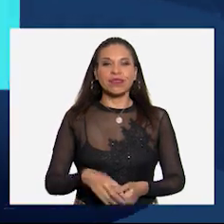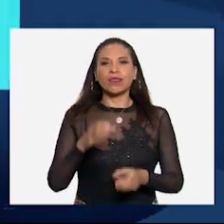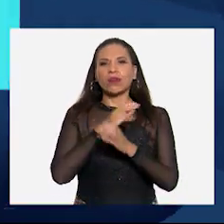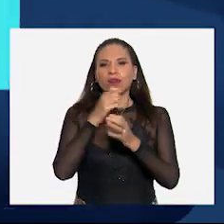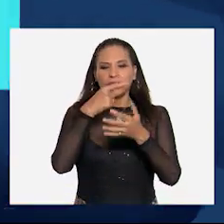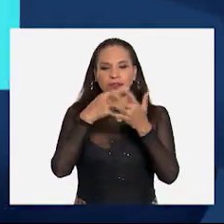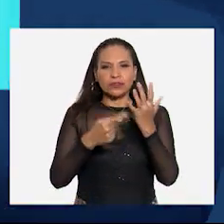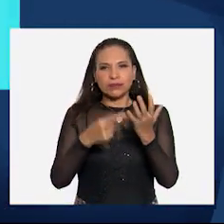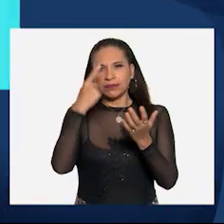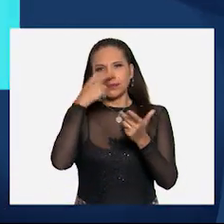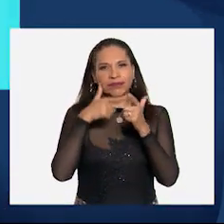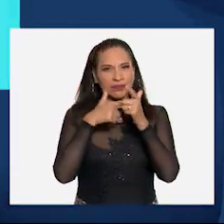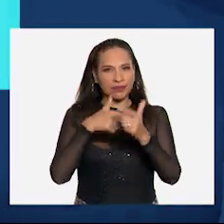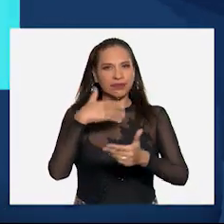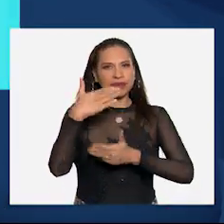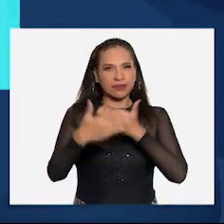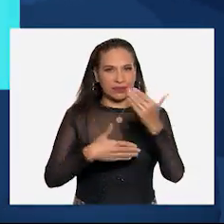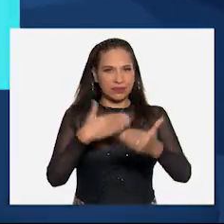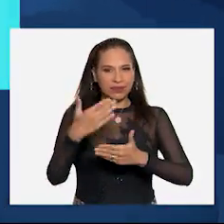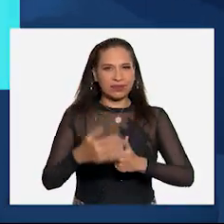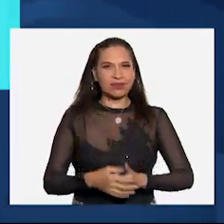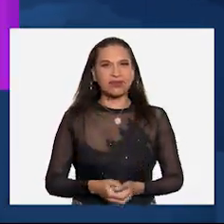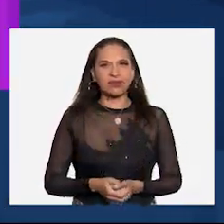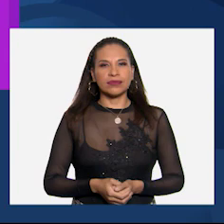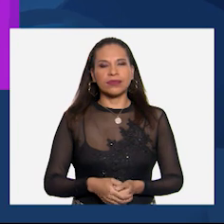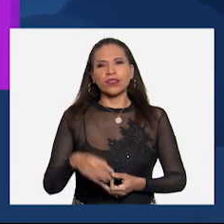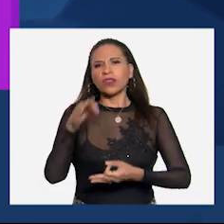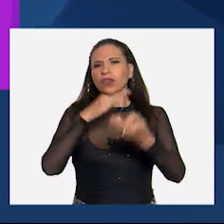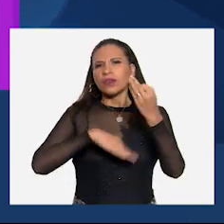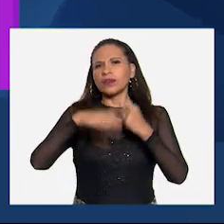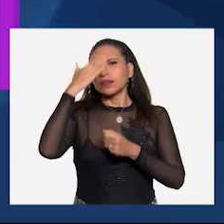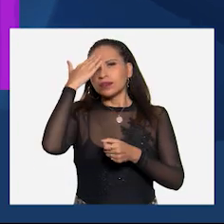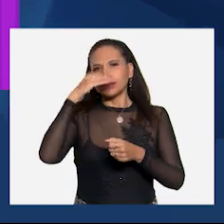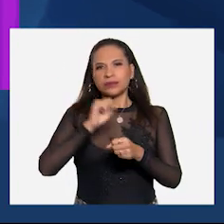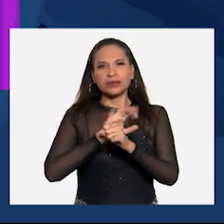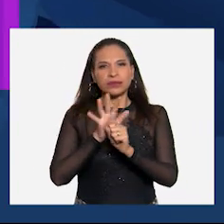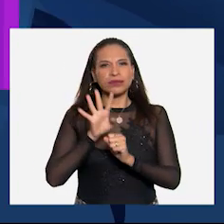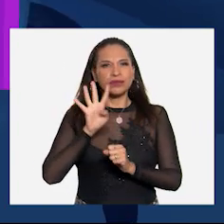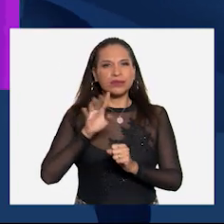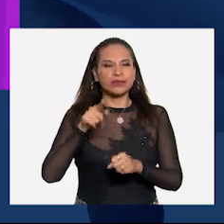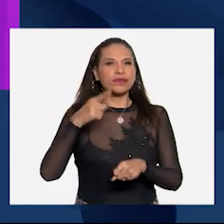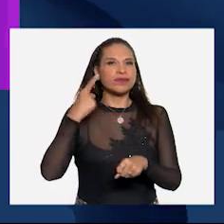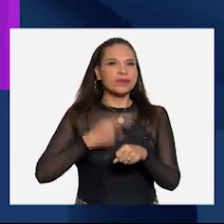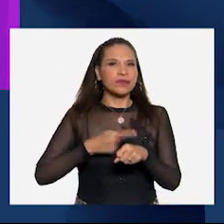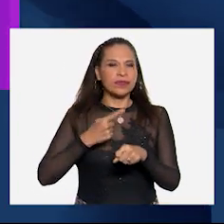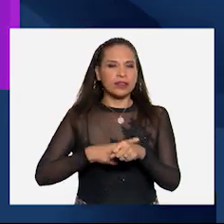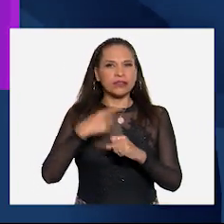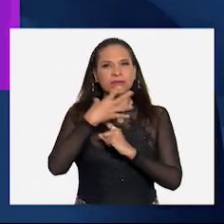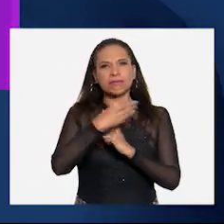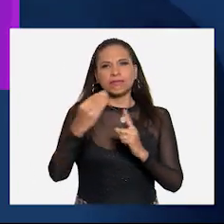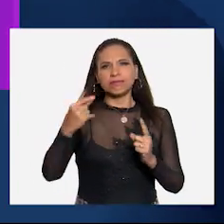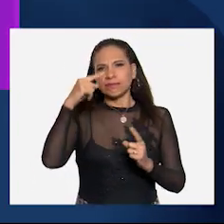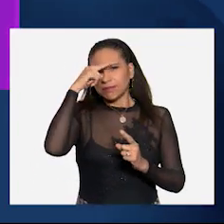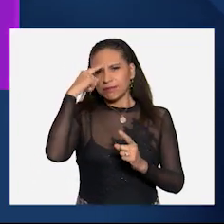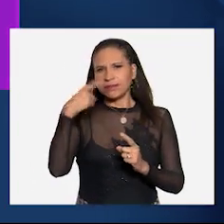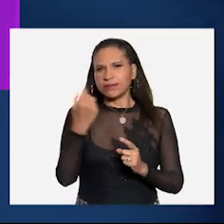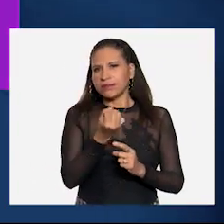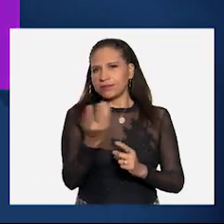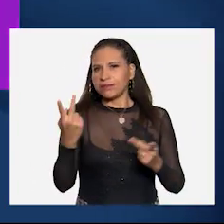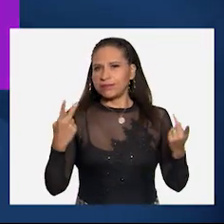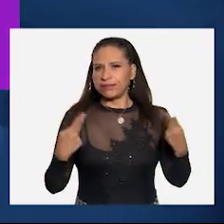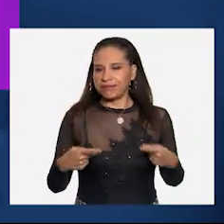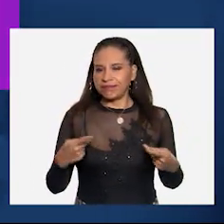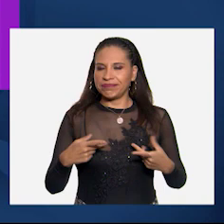Buenas prácticas para seguir adelante. Como todos sabemos, la COVID-19 es una enfermedad que se contagia muy fácilmente entre